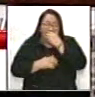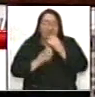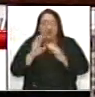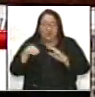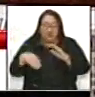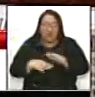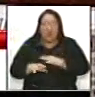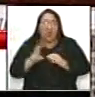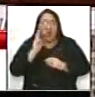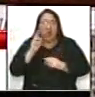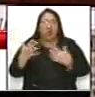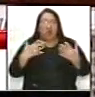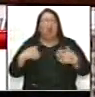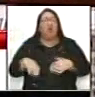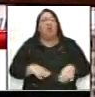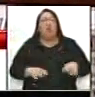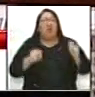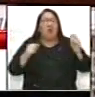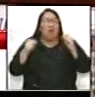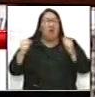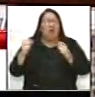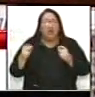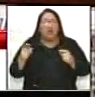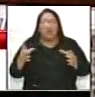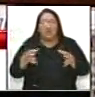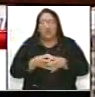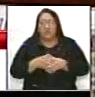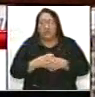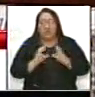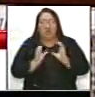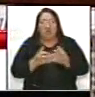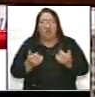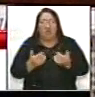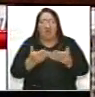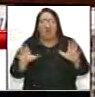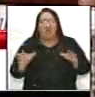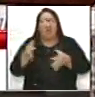introducen y los tenemos en congresos abiertos.